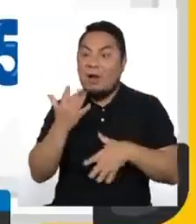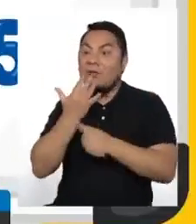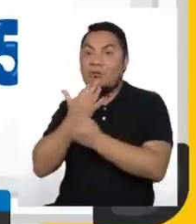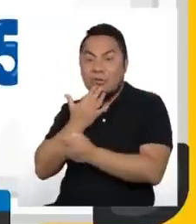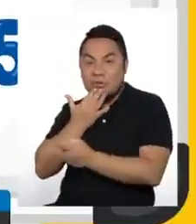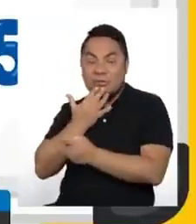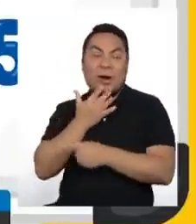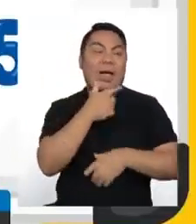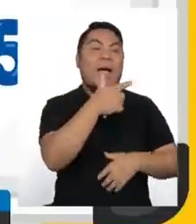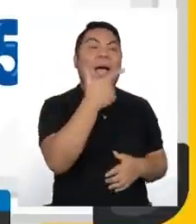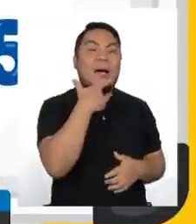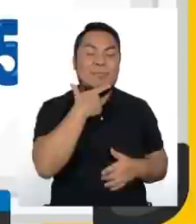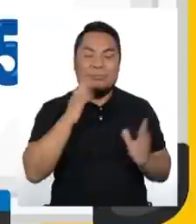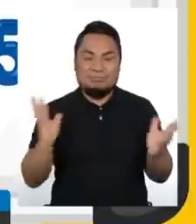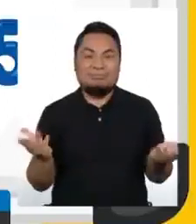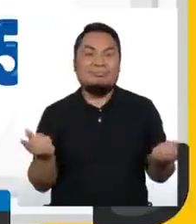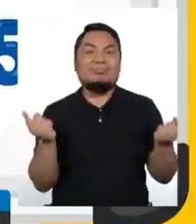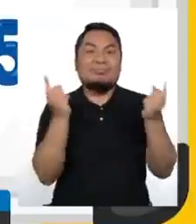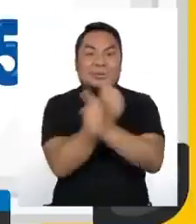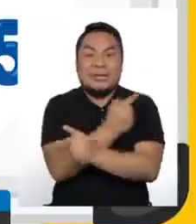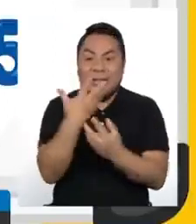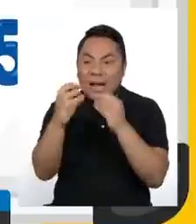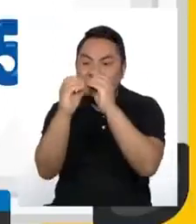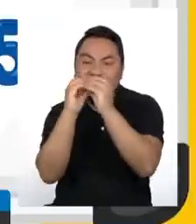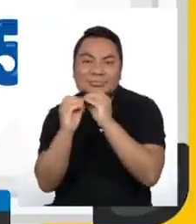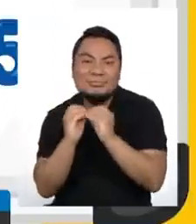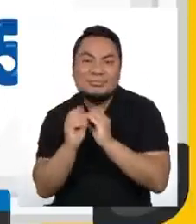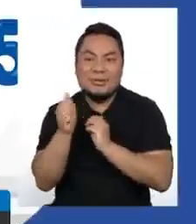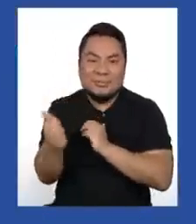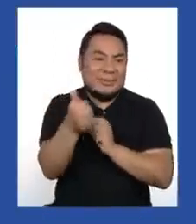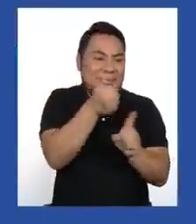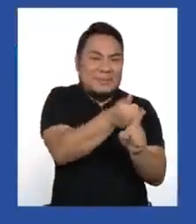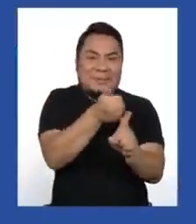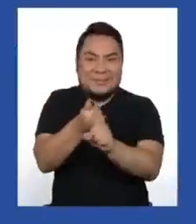como tapas doradas para hacer adornos.